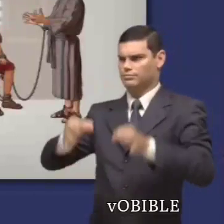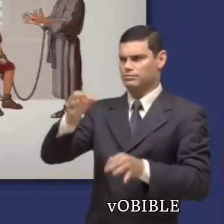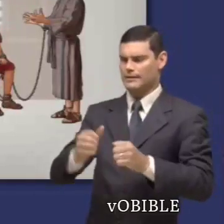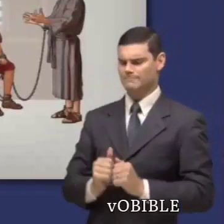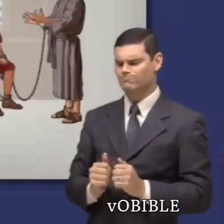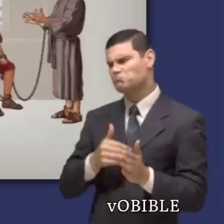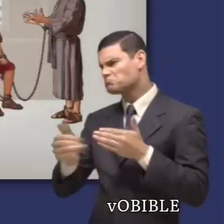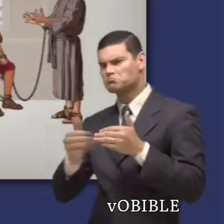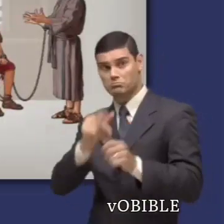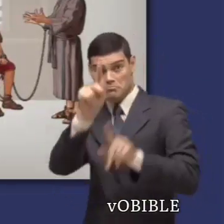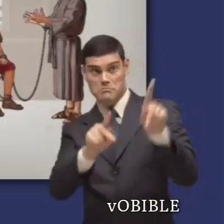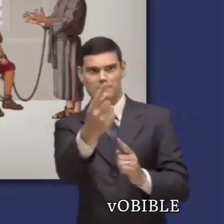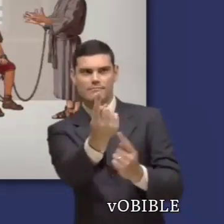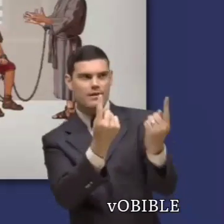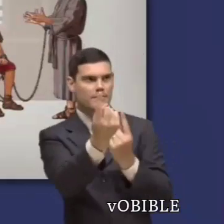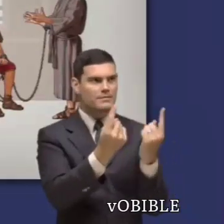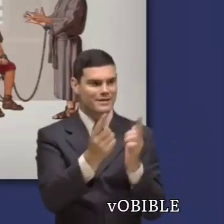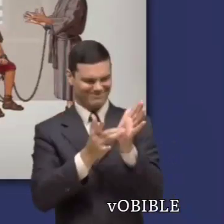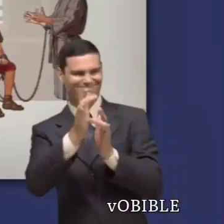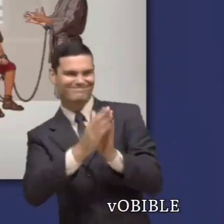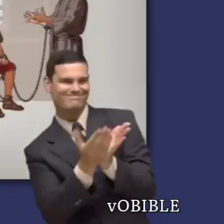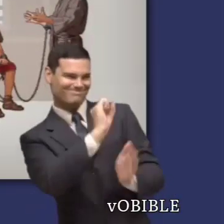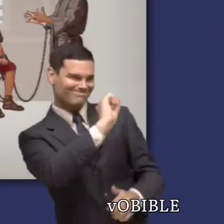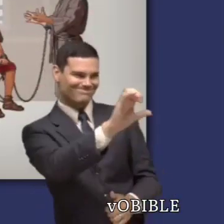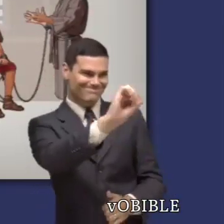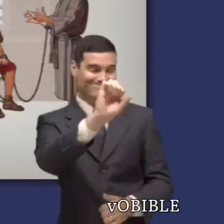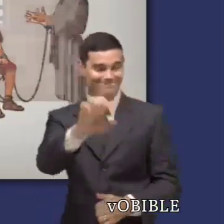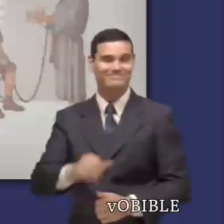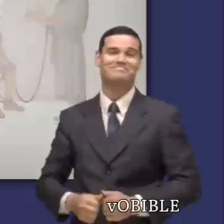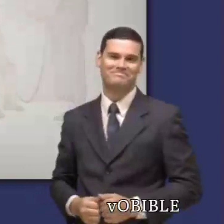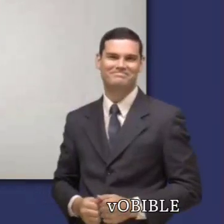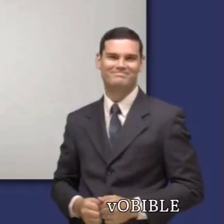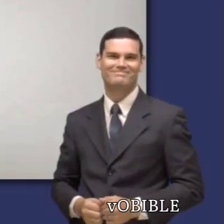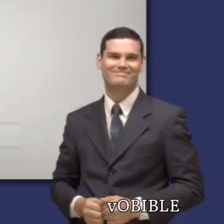de estar preso, sigue predicando a todos los que van a verlo.